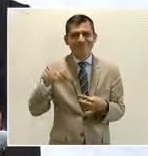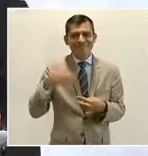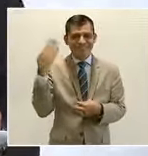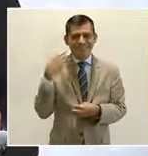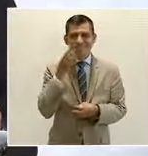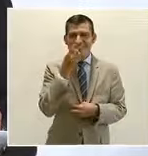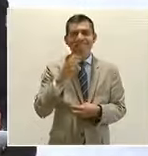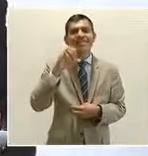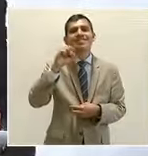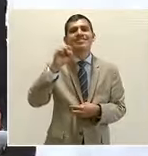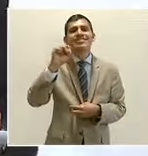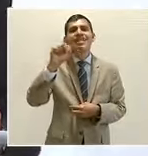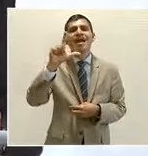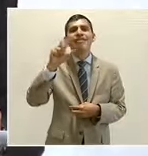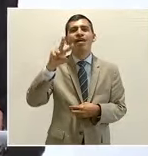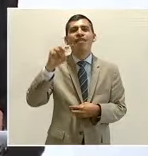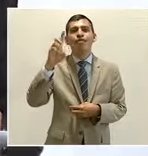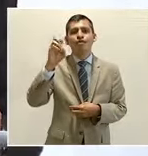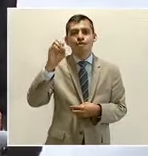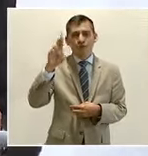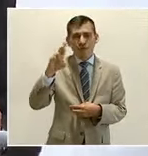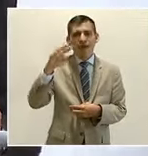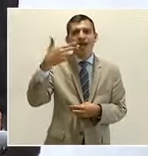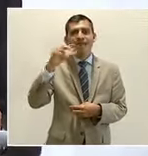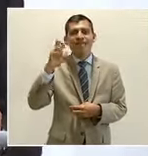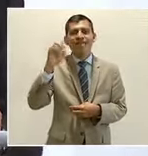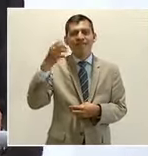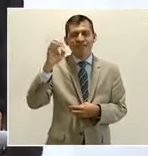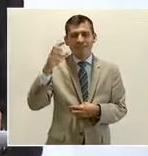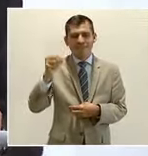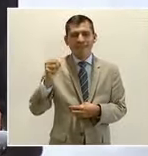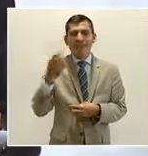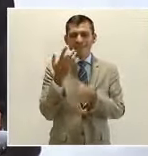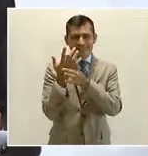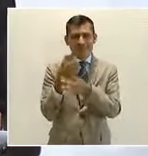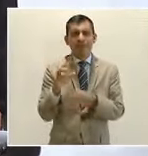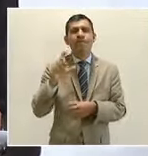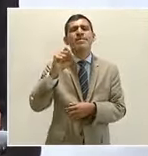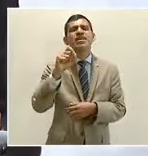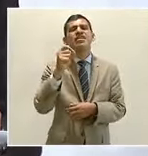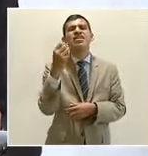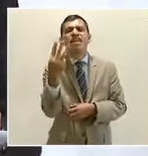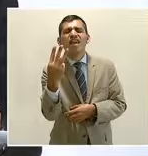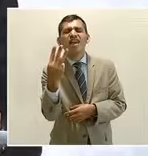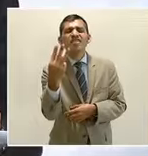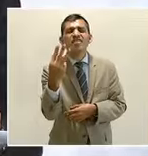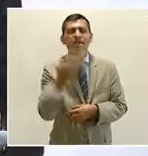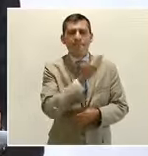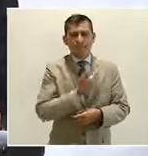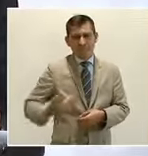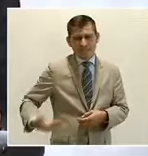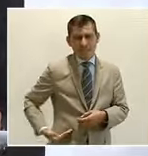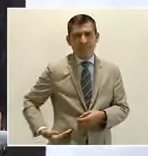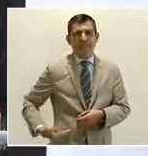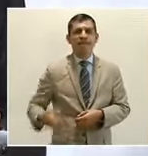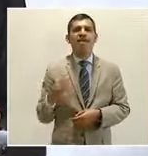Allende voy a recibir el día 23 al presidente Boris de chile